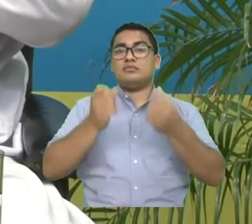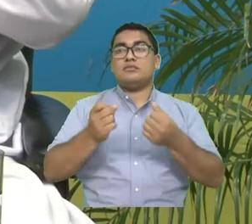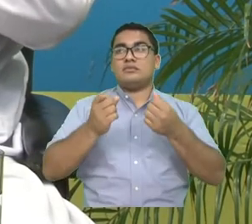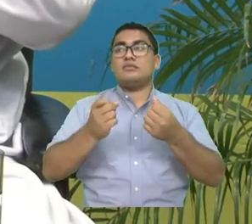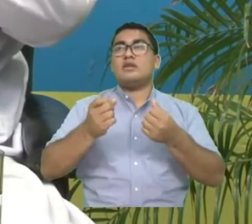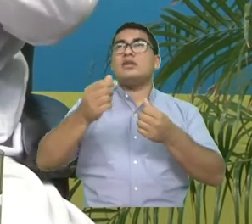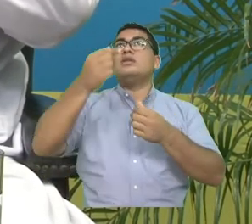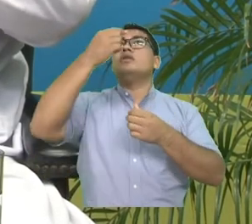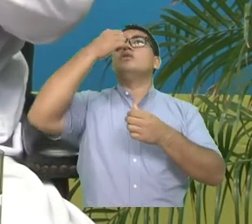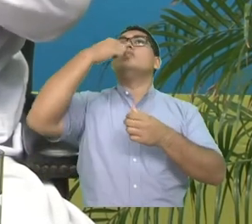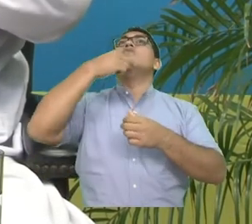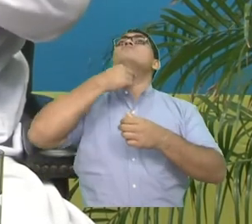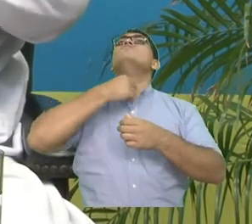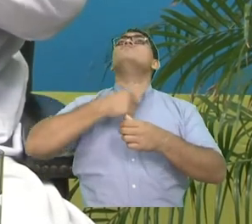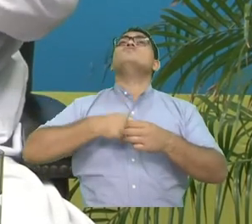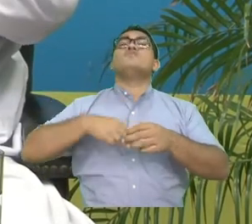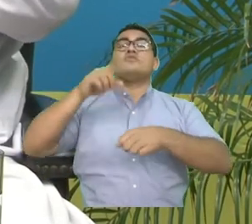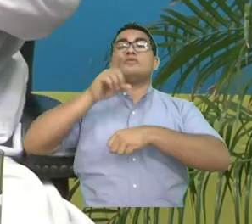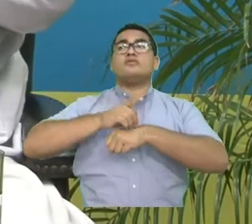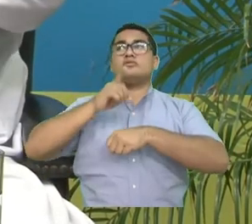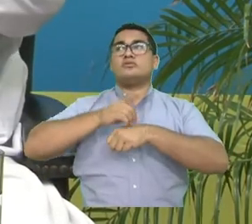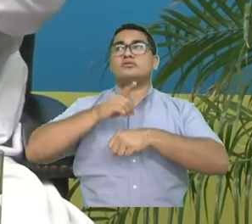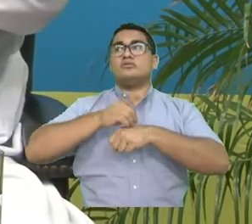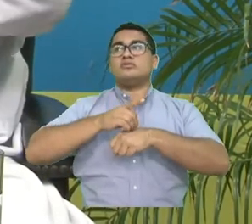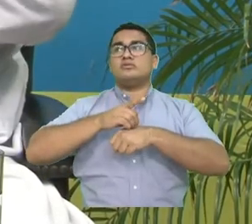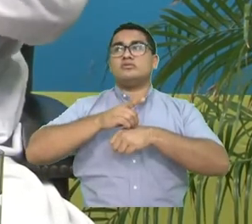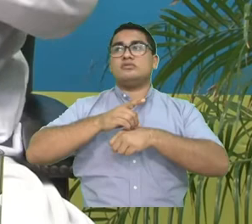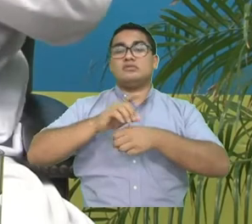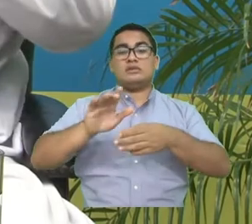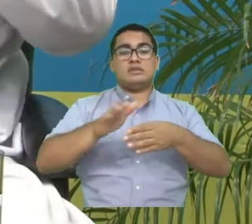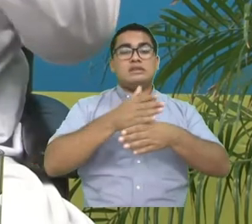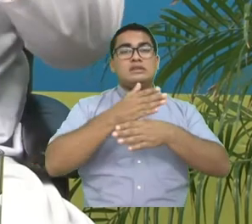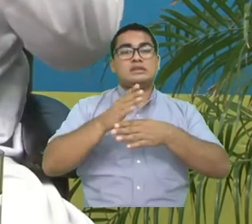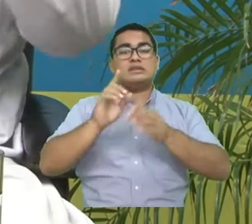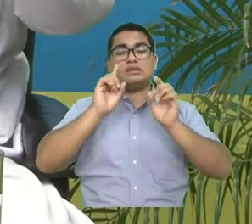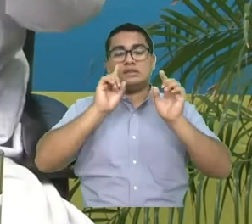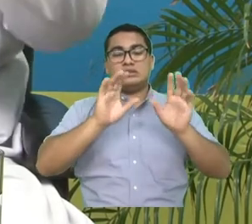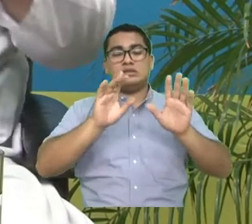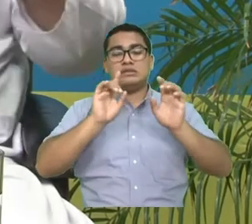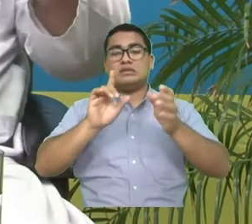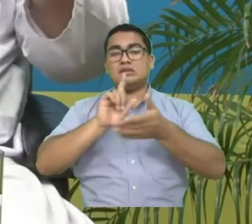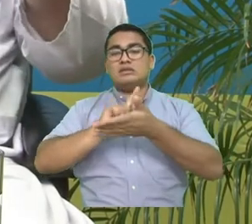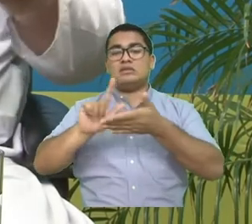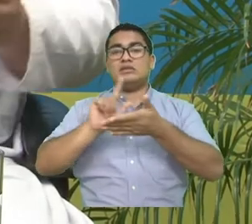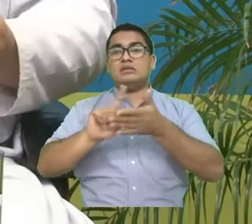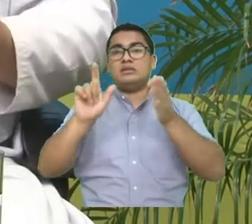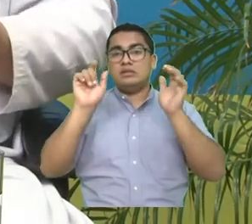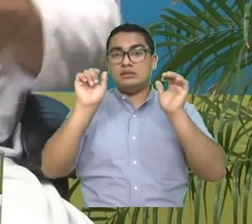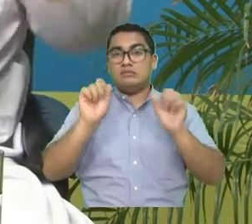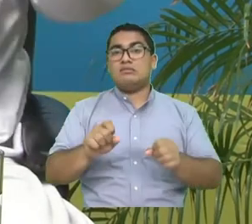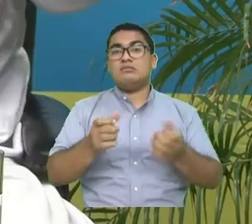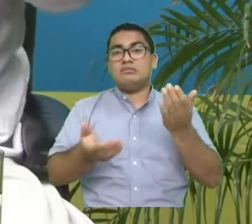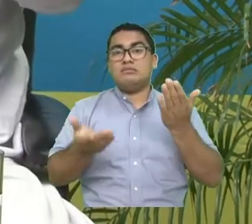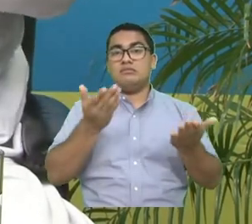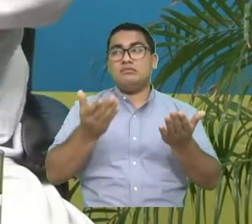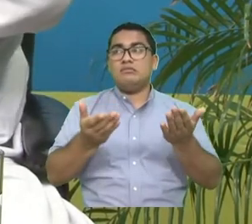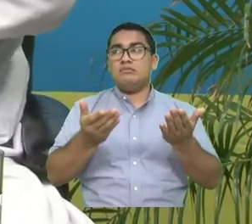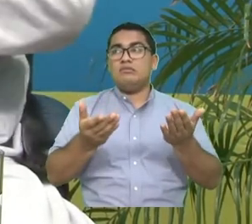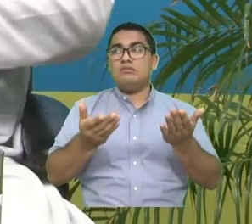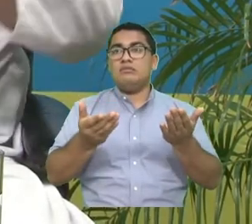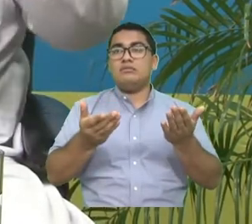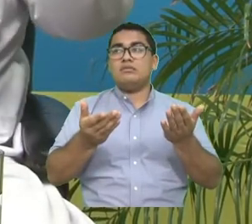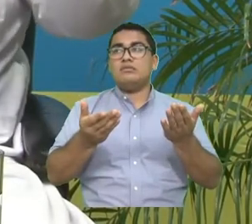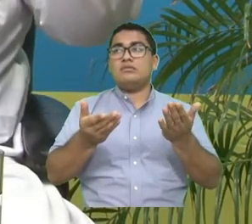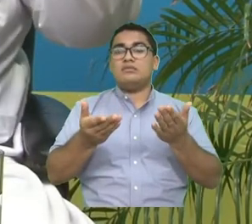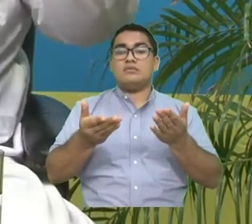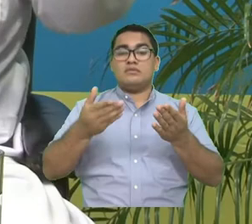el procedimiento o el médico ya hace un procedimiento de clipar y puede encontrarse eso, incluso antes de llegar al estómago,